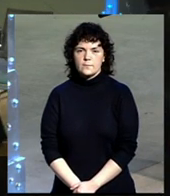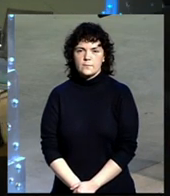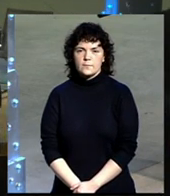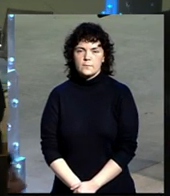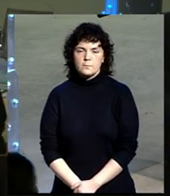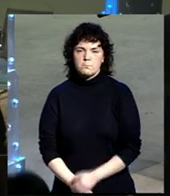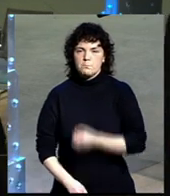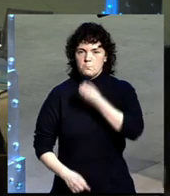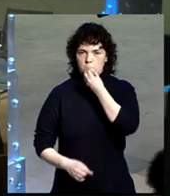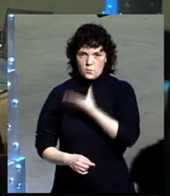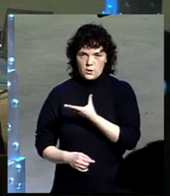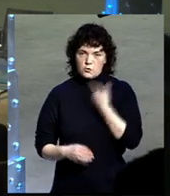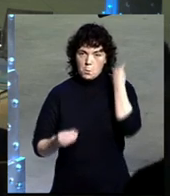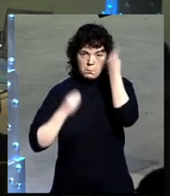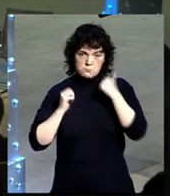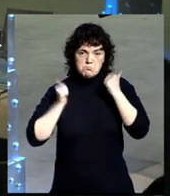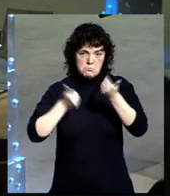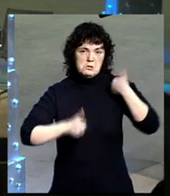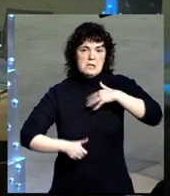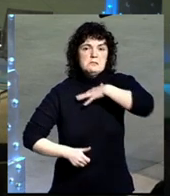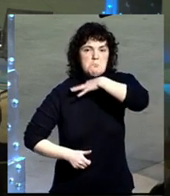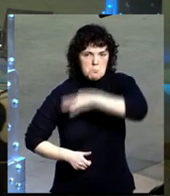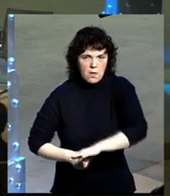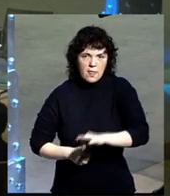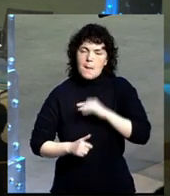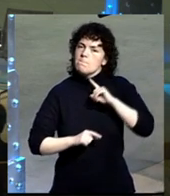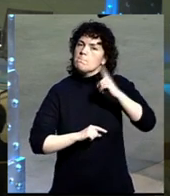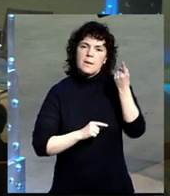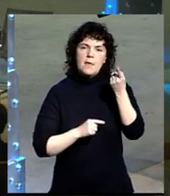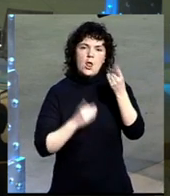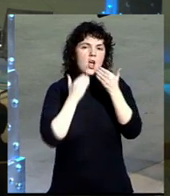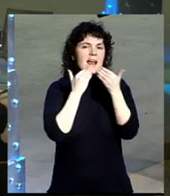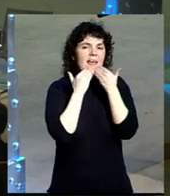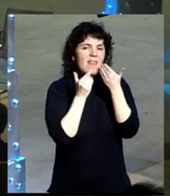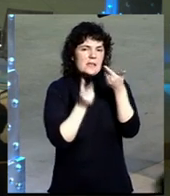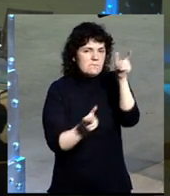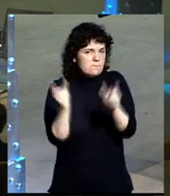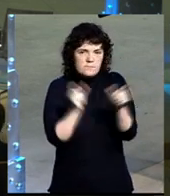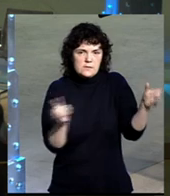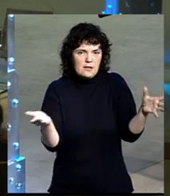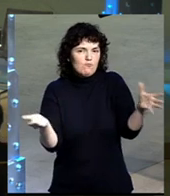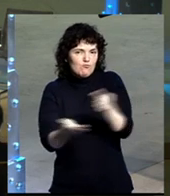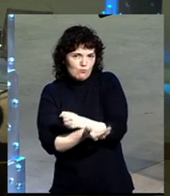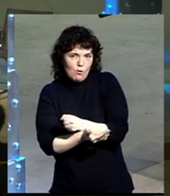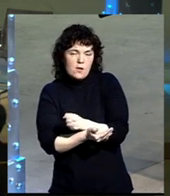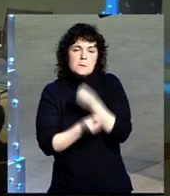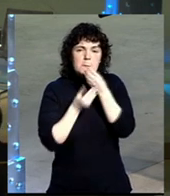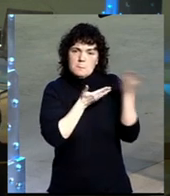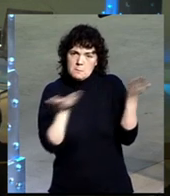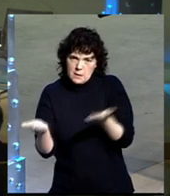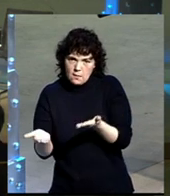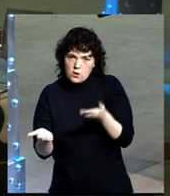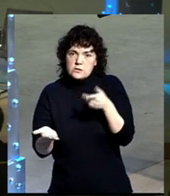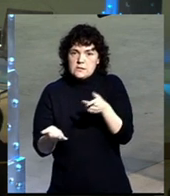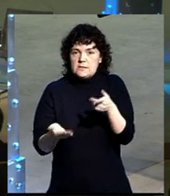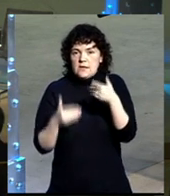Bueno, pues yo creo que podemos empezar. Lo primero, por supuesto, es darles las gracias a todos y la bienvenida a